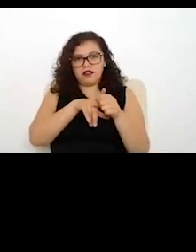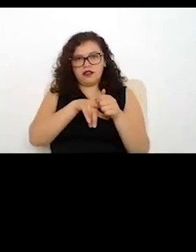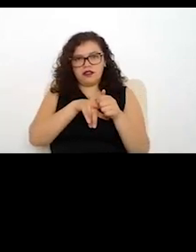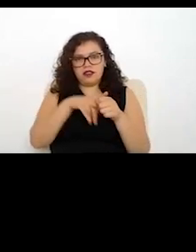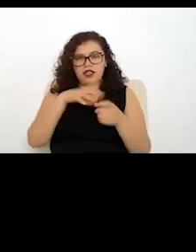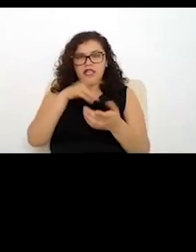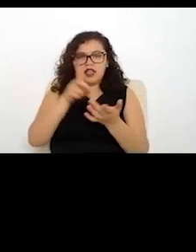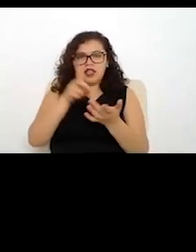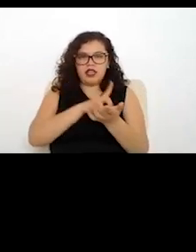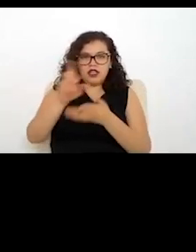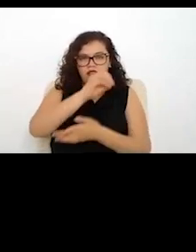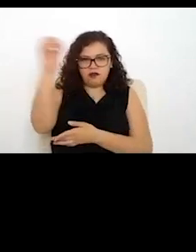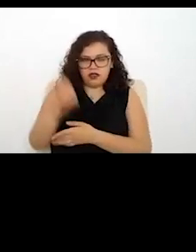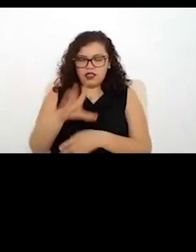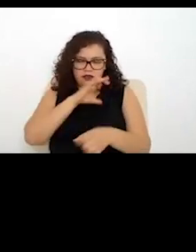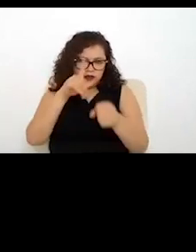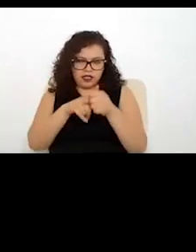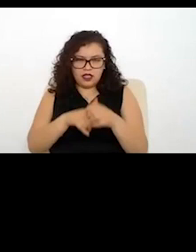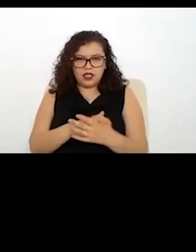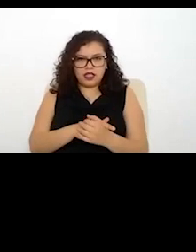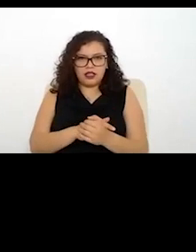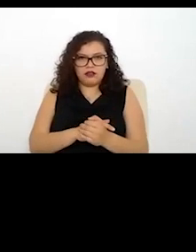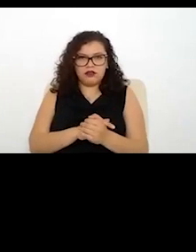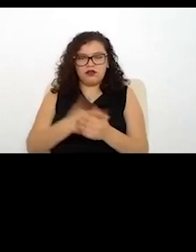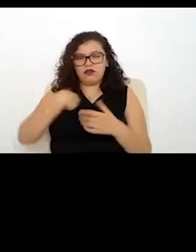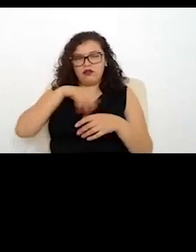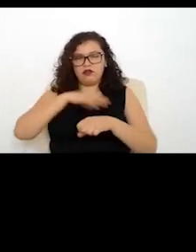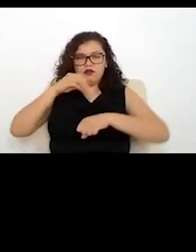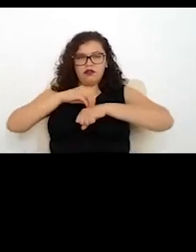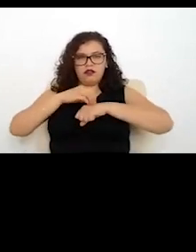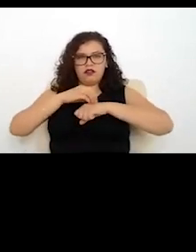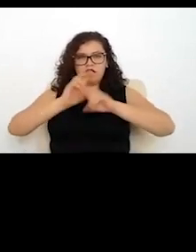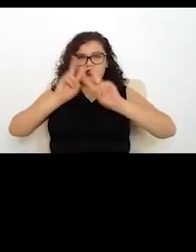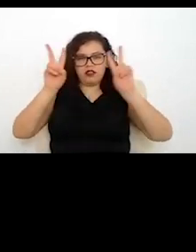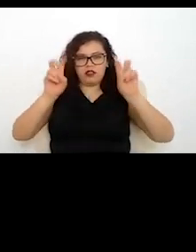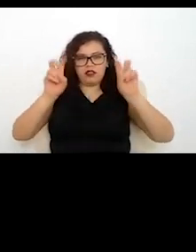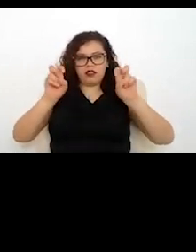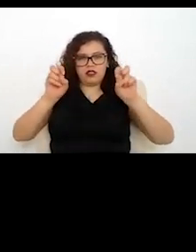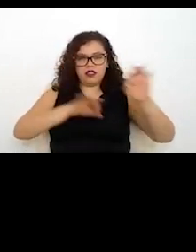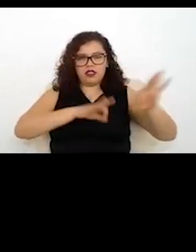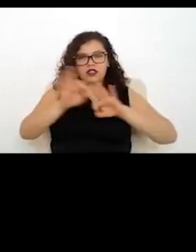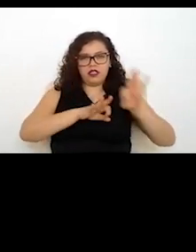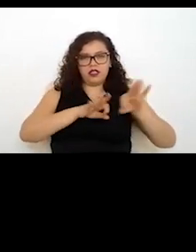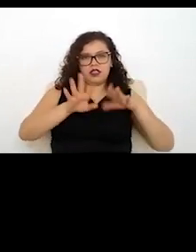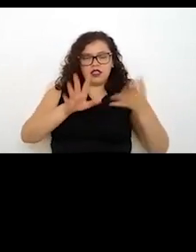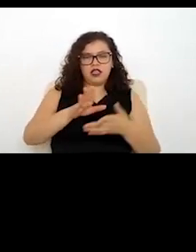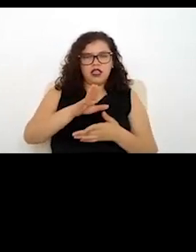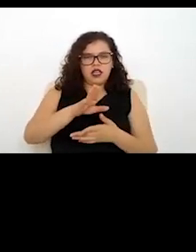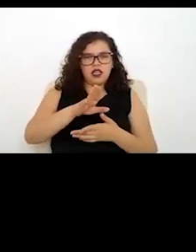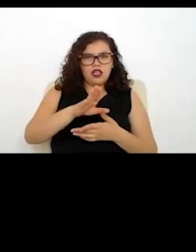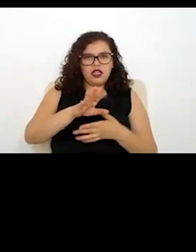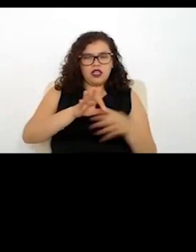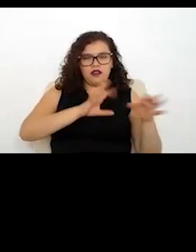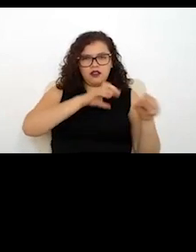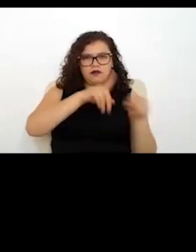derechos y obligaciones especiales. Pudimos haber incluido otras materias como son a lo mejor los trabajadores de buques, pero los trabajos especiales